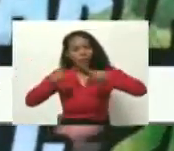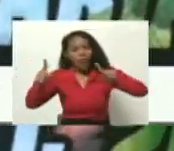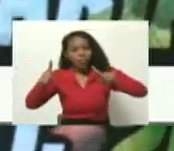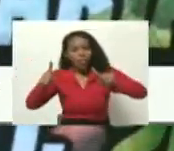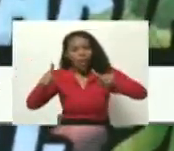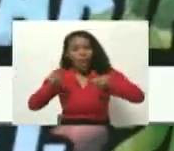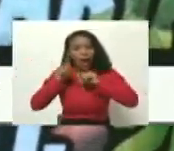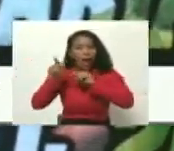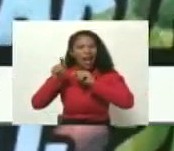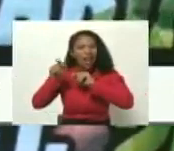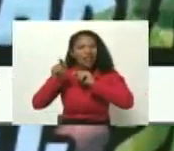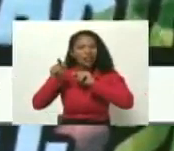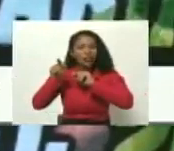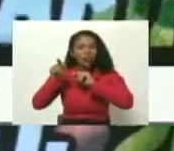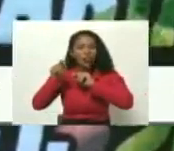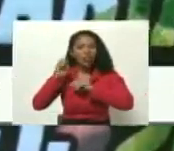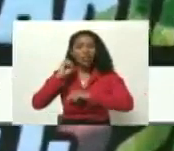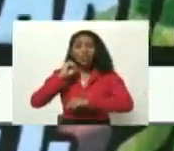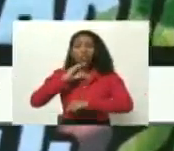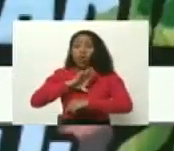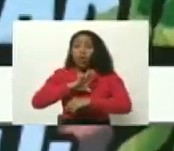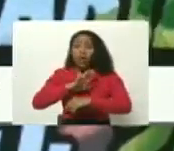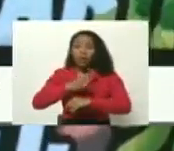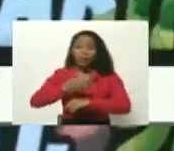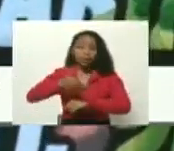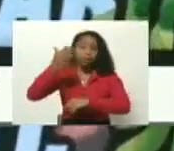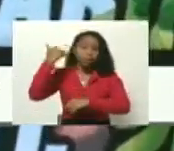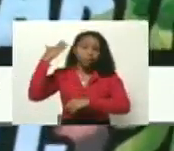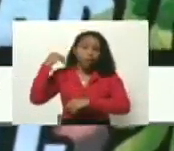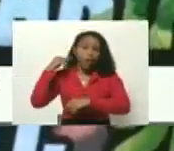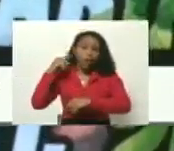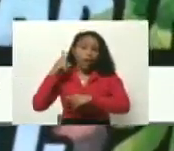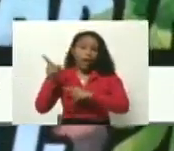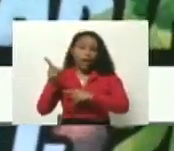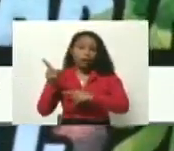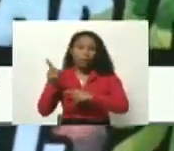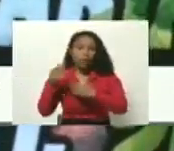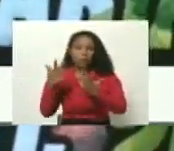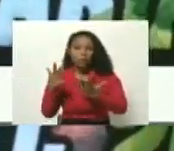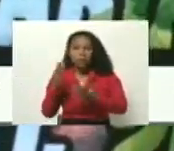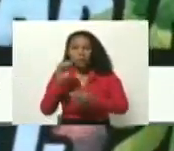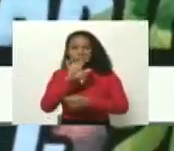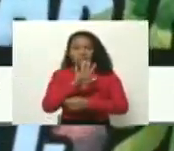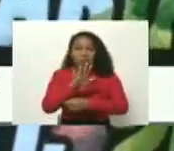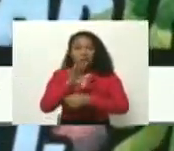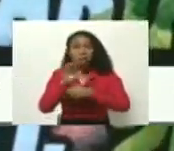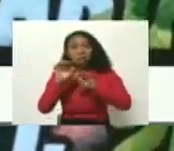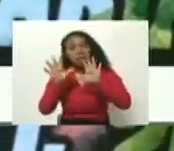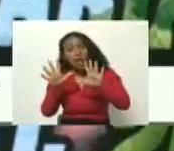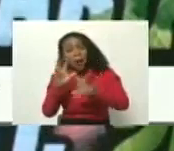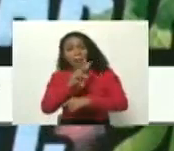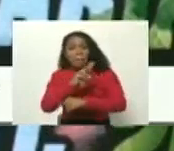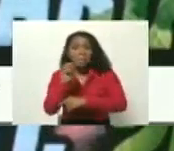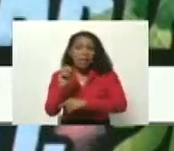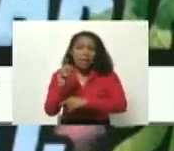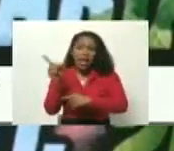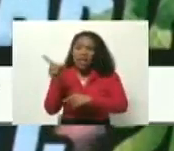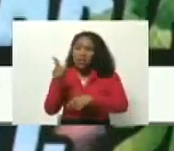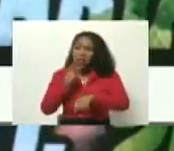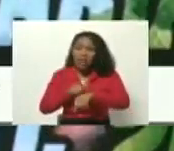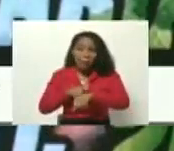eso es utópico, eso no es, no estamos hablando de 5, 10, 20, eso no tiene